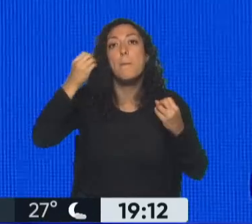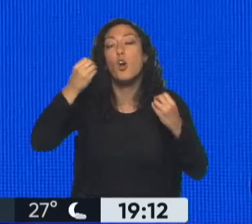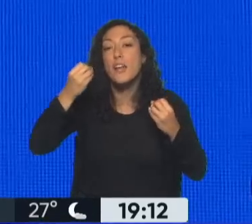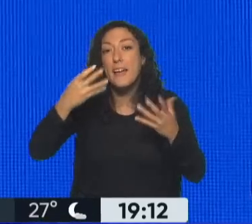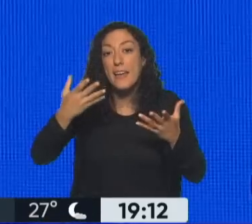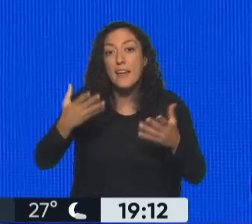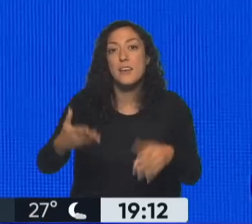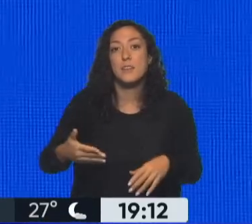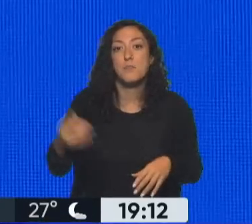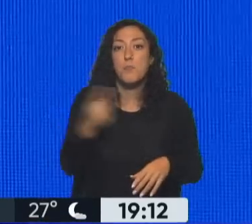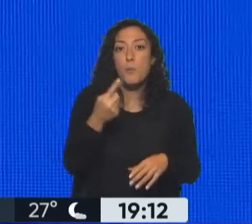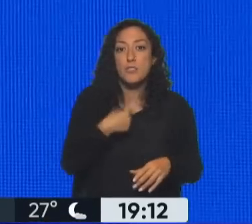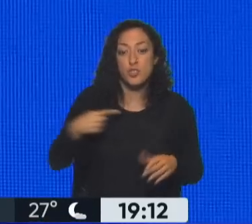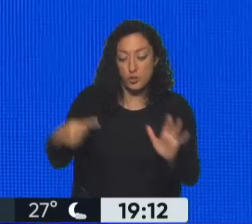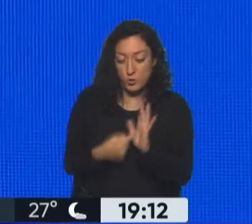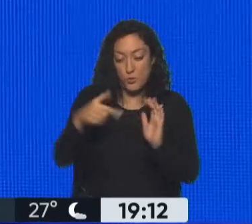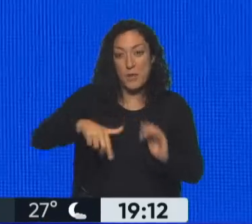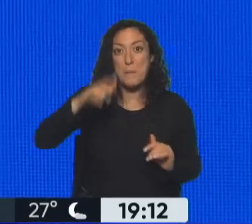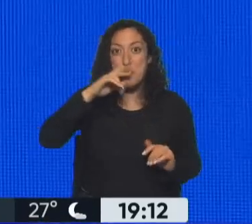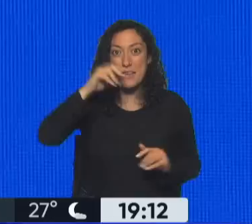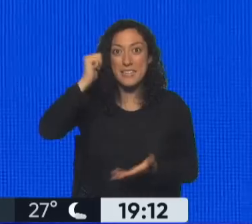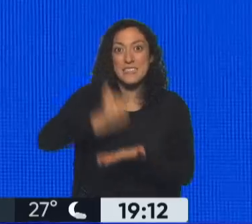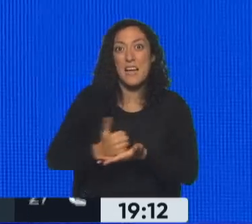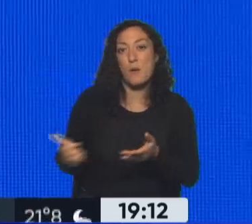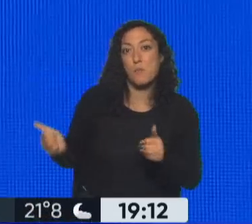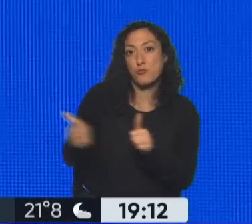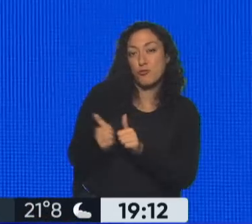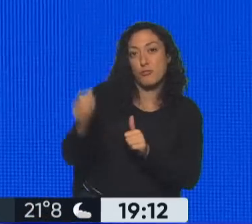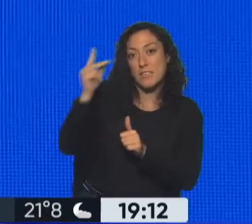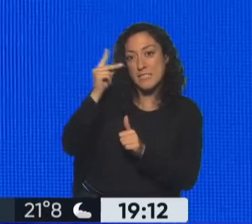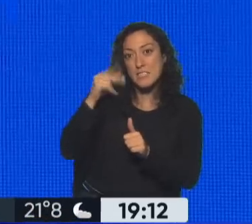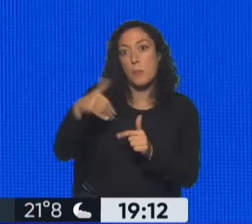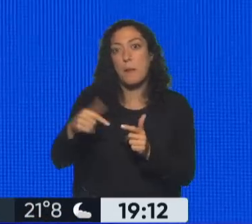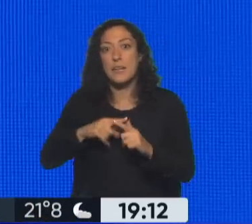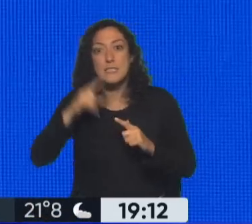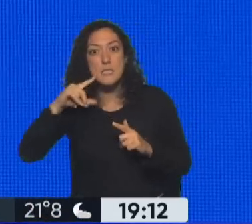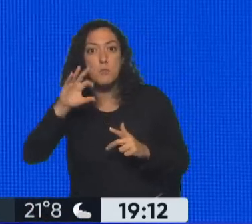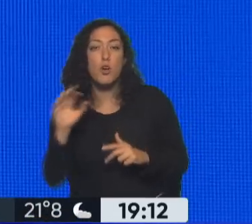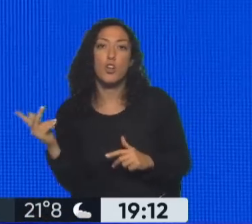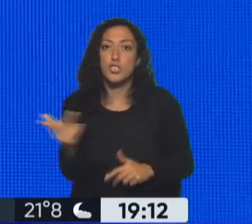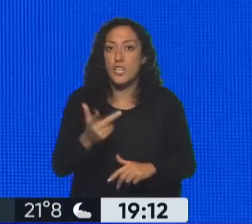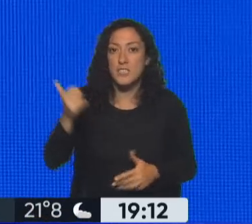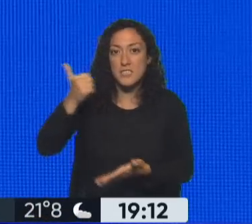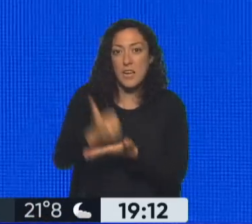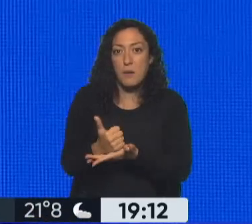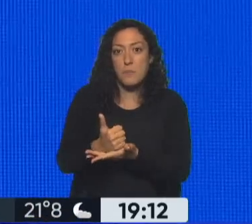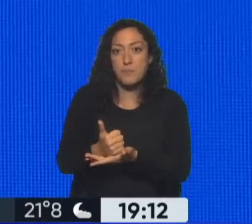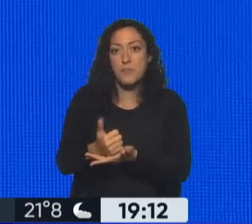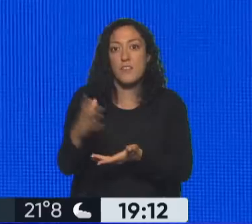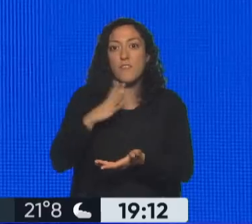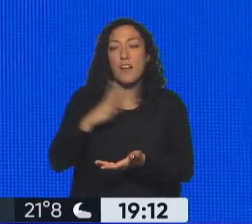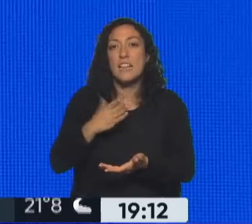lo anunciaron cuando yo estaba en esta ciudad, en La Plata, con Néstor y con Máximo. Todavía no había nacido